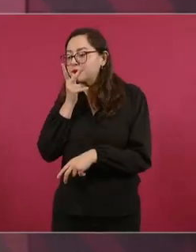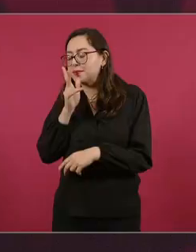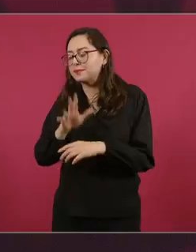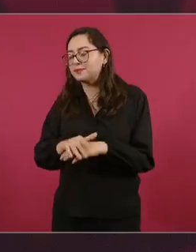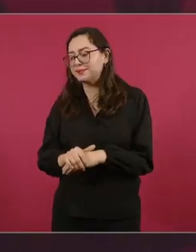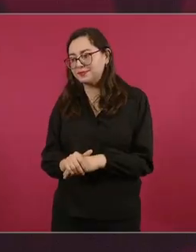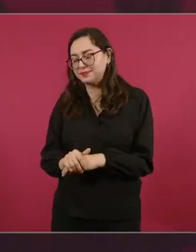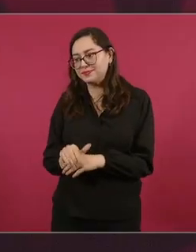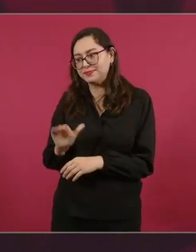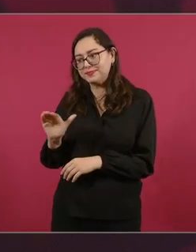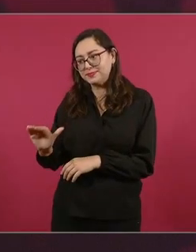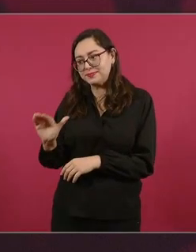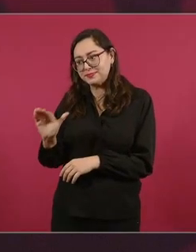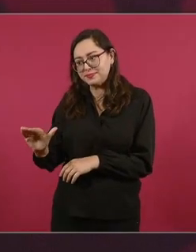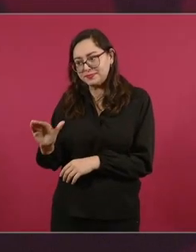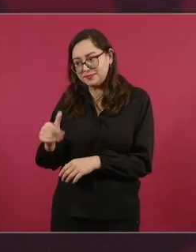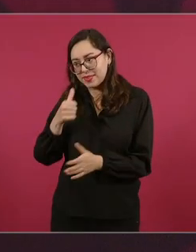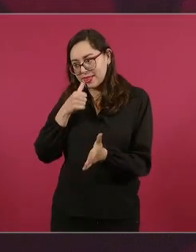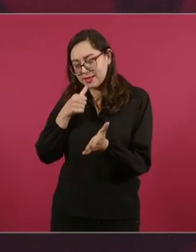firmada por Miguel de la Madrid,